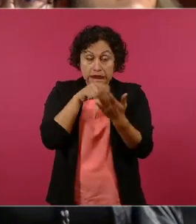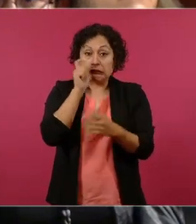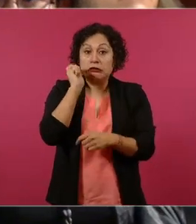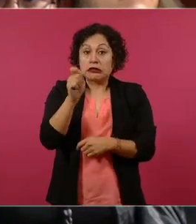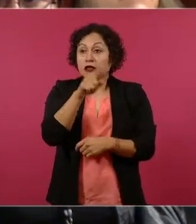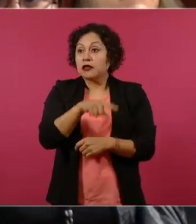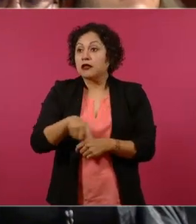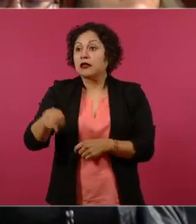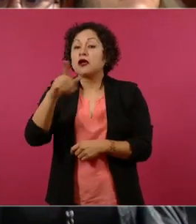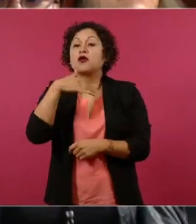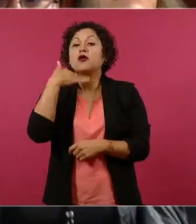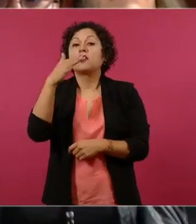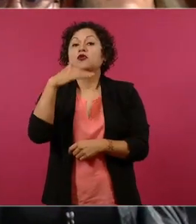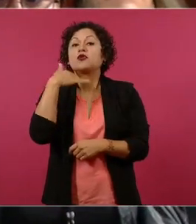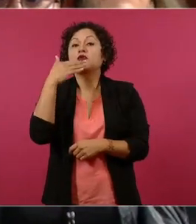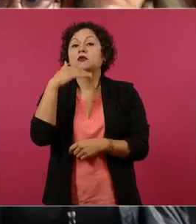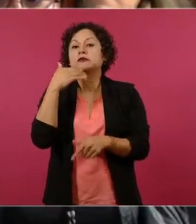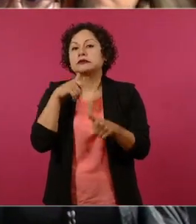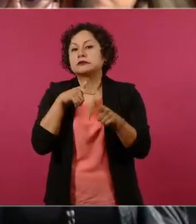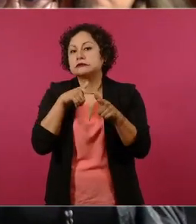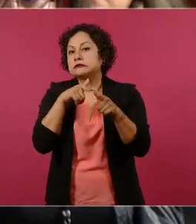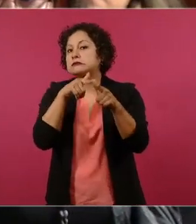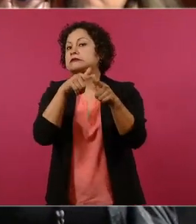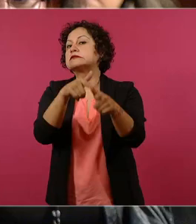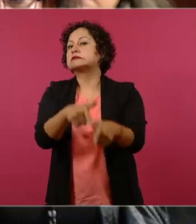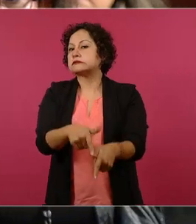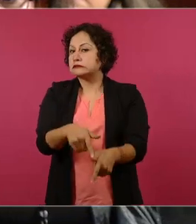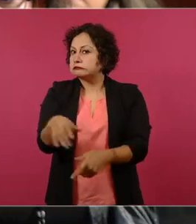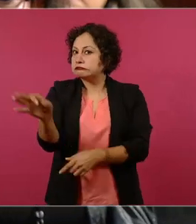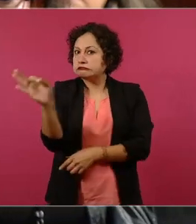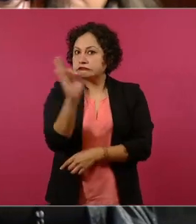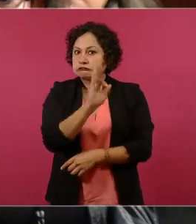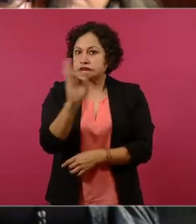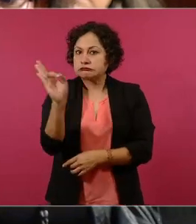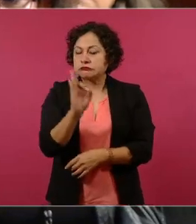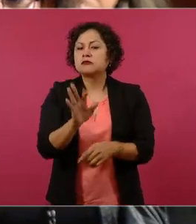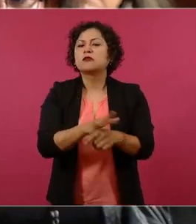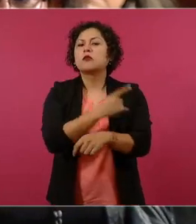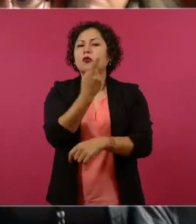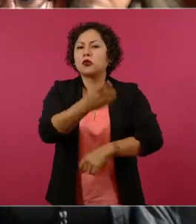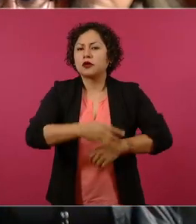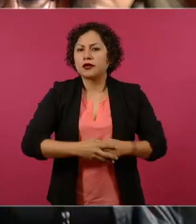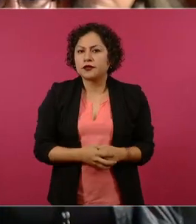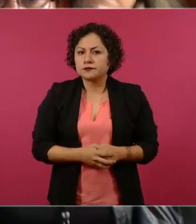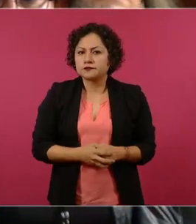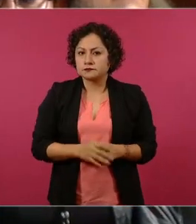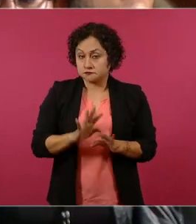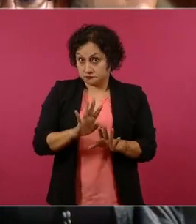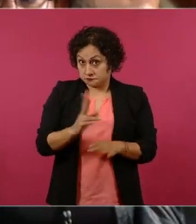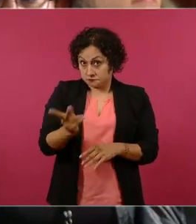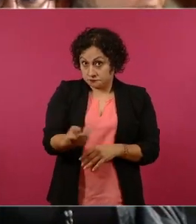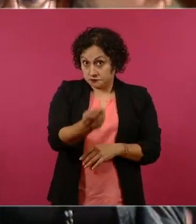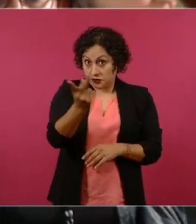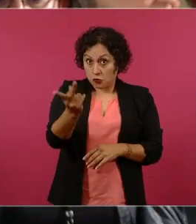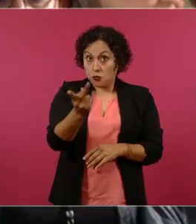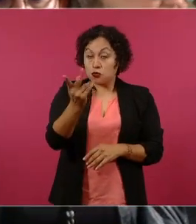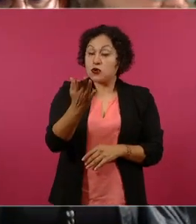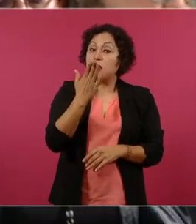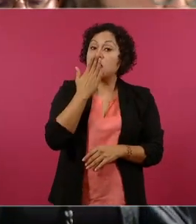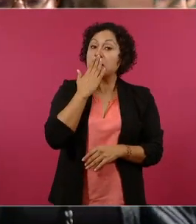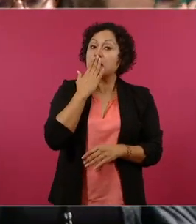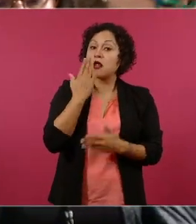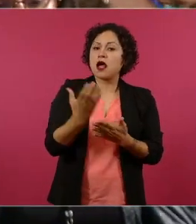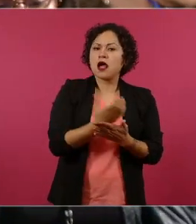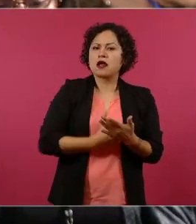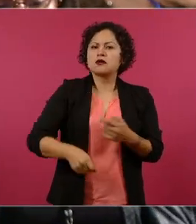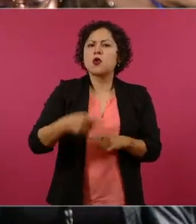puede continuar y sabe por qué Quién ganó en Sonora Quién va a ser senador